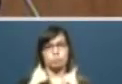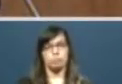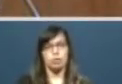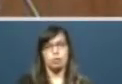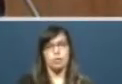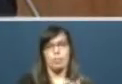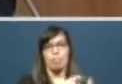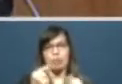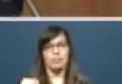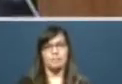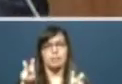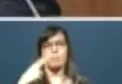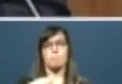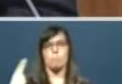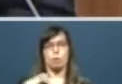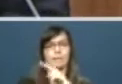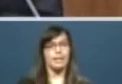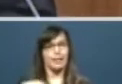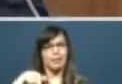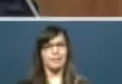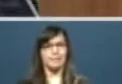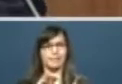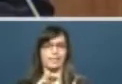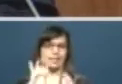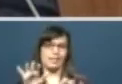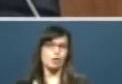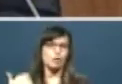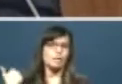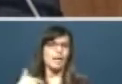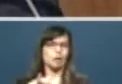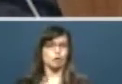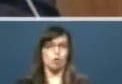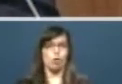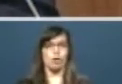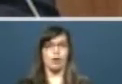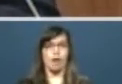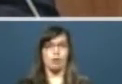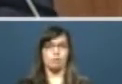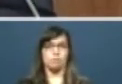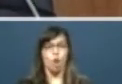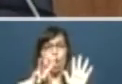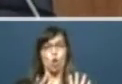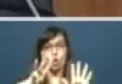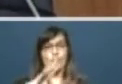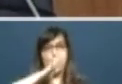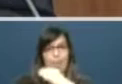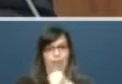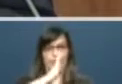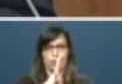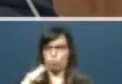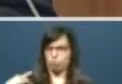general en castilla y león' hemos entrado ya en el último año de esta octava legislatura autonómica